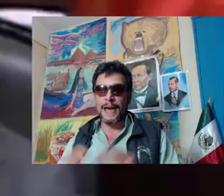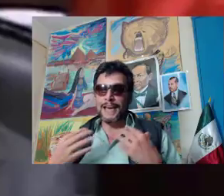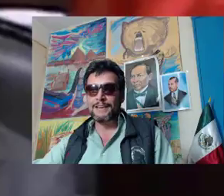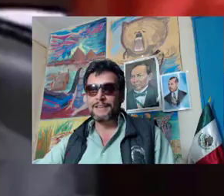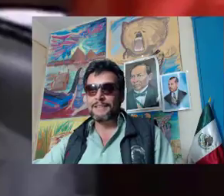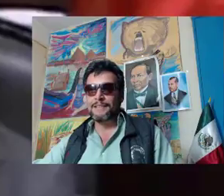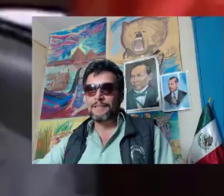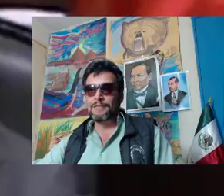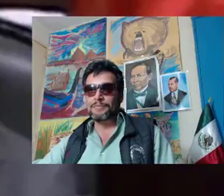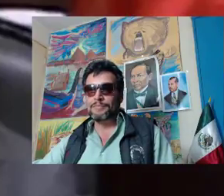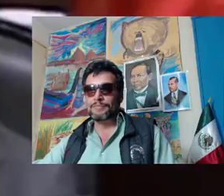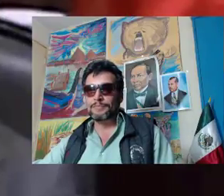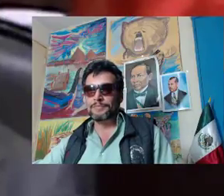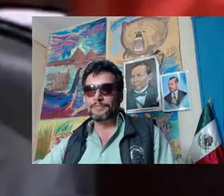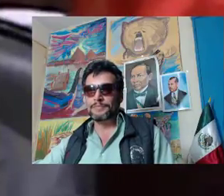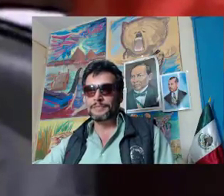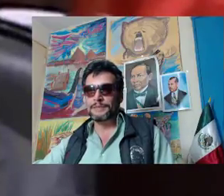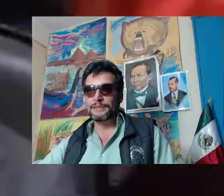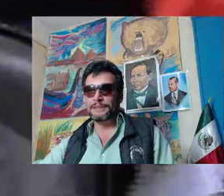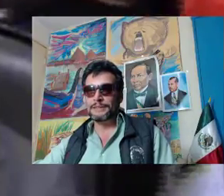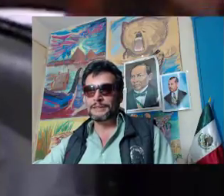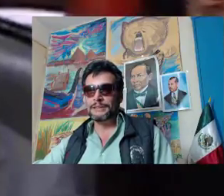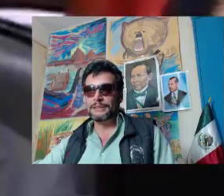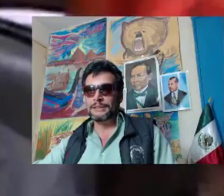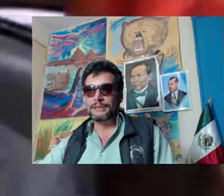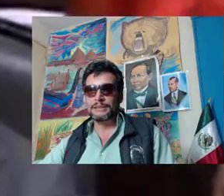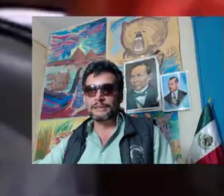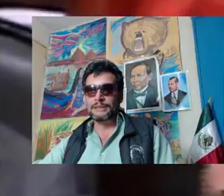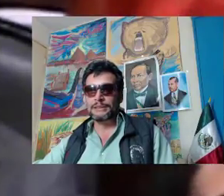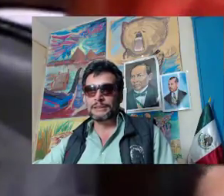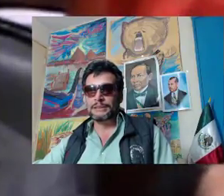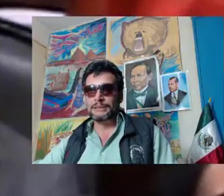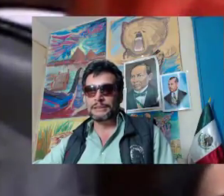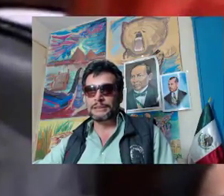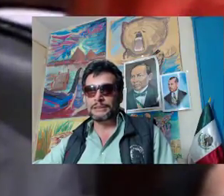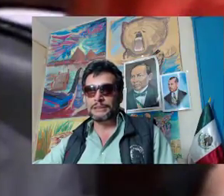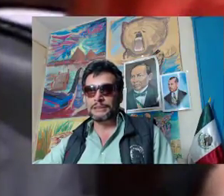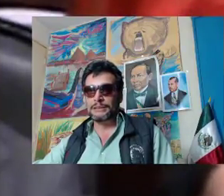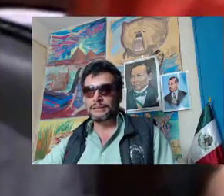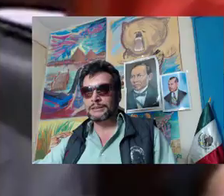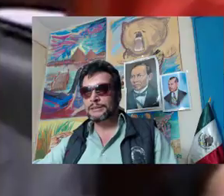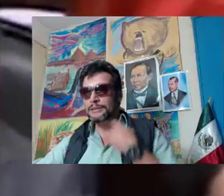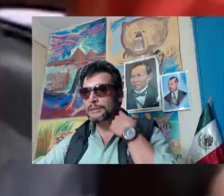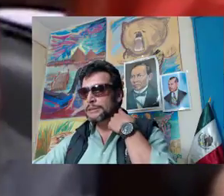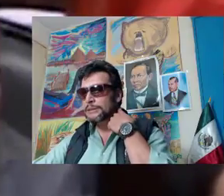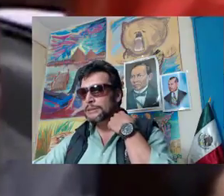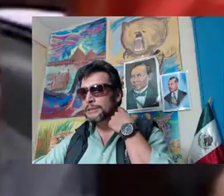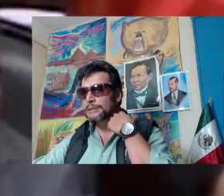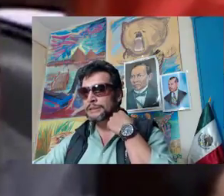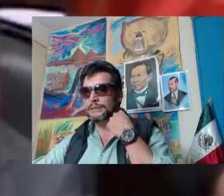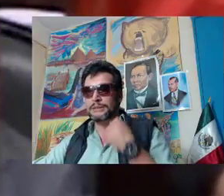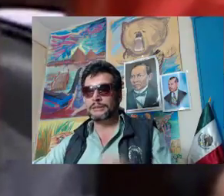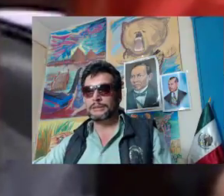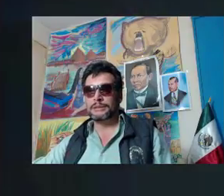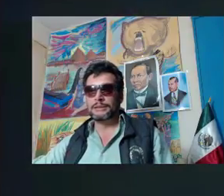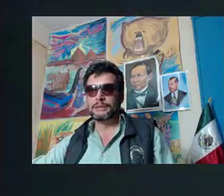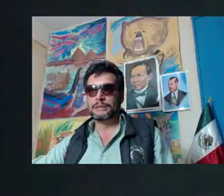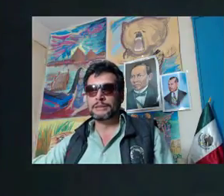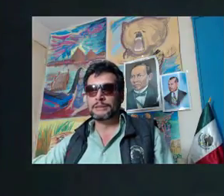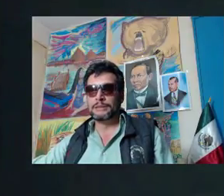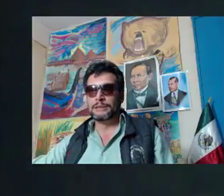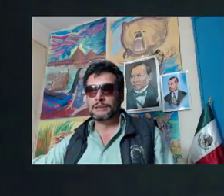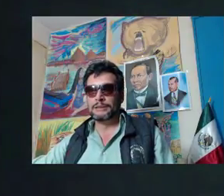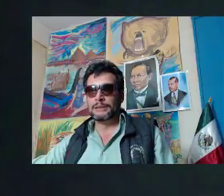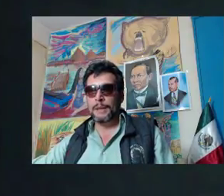Fernández Noroña. Sus argumentos políticos, que siempre son muy interesantes. Muy bien, es un argumento